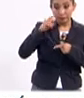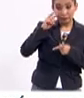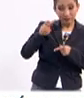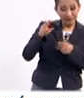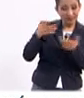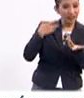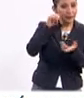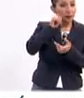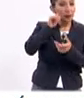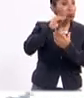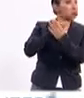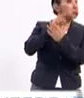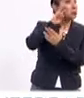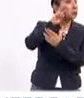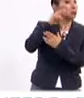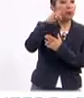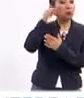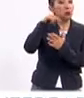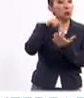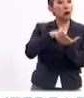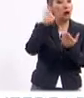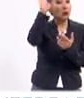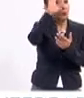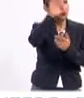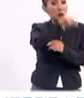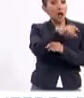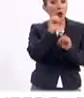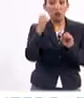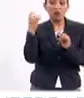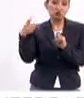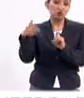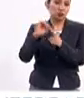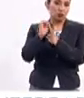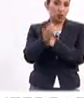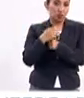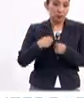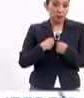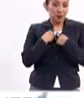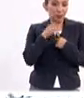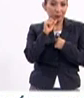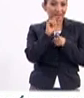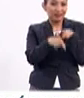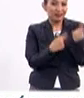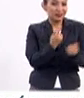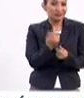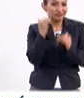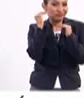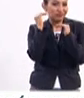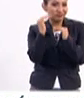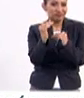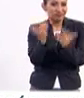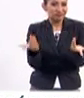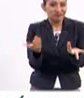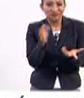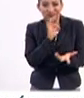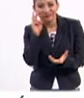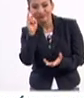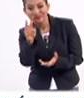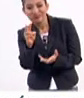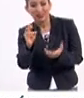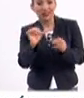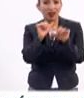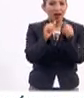que generalmente en los espacios en los que están o por las condiciones en las que viven, pues tienen aún menos oportunidades